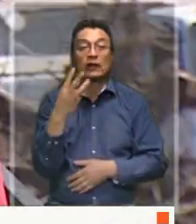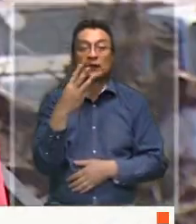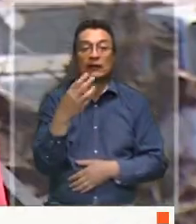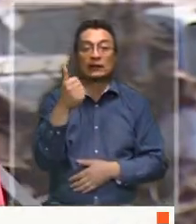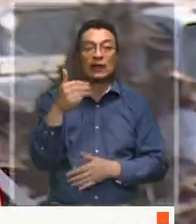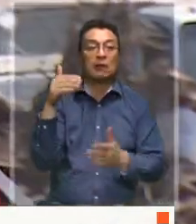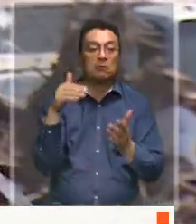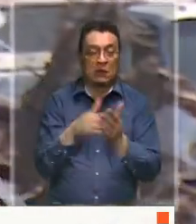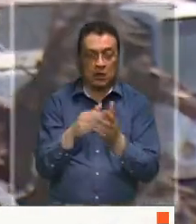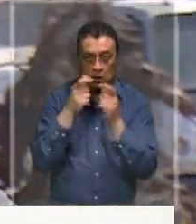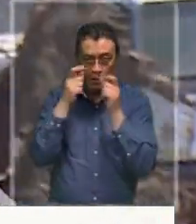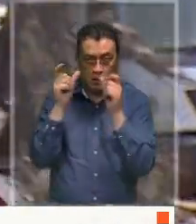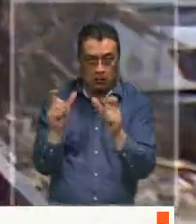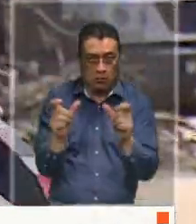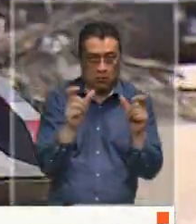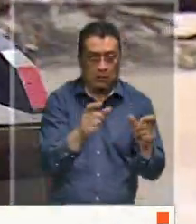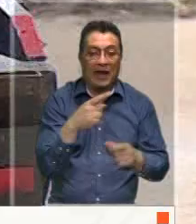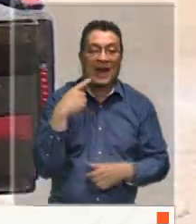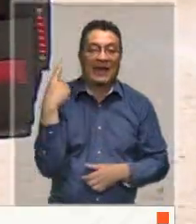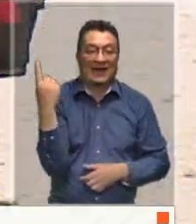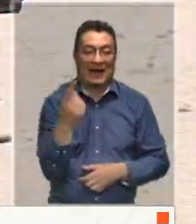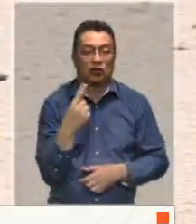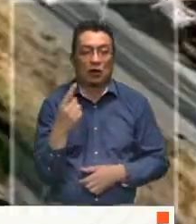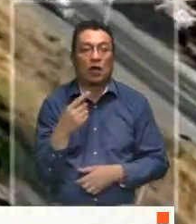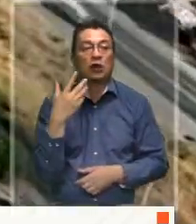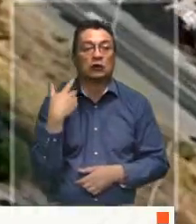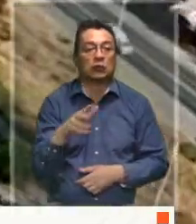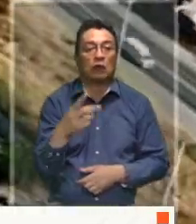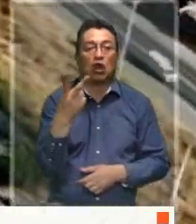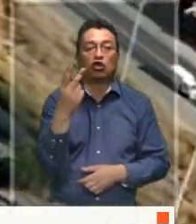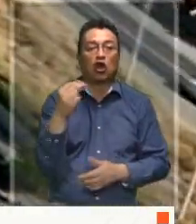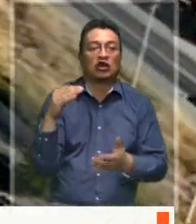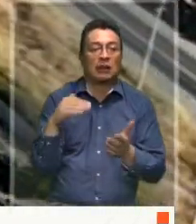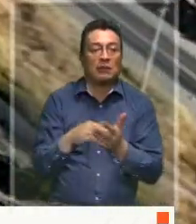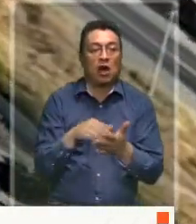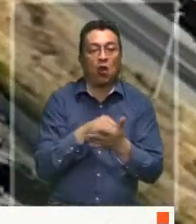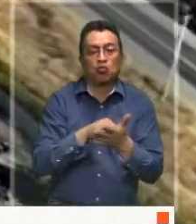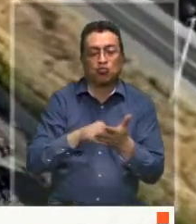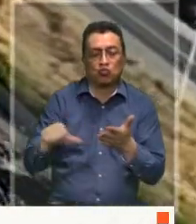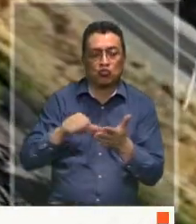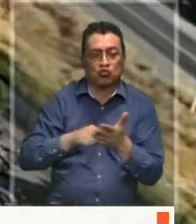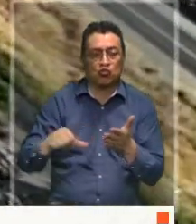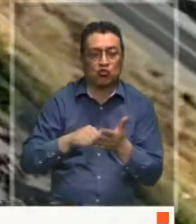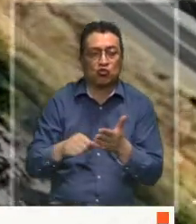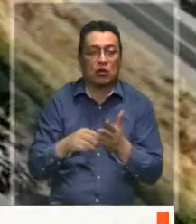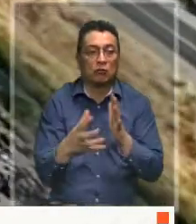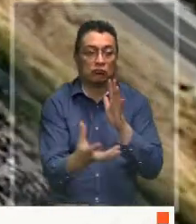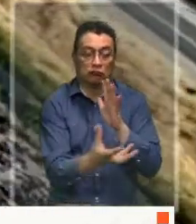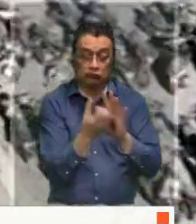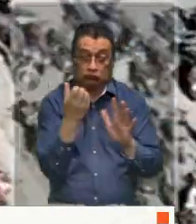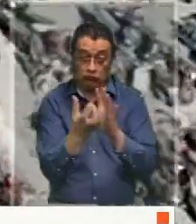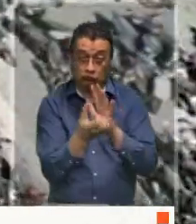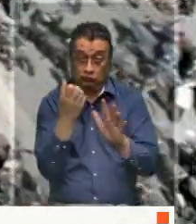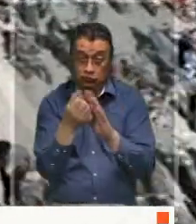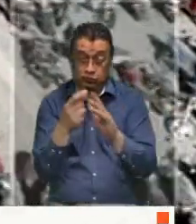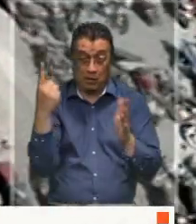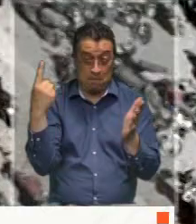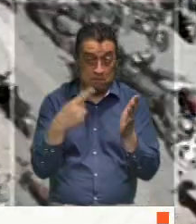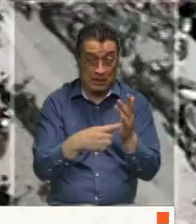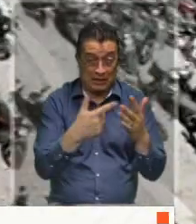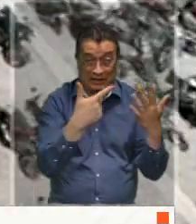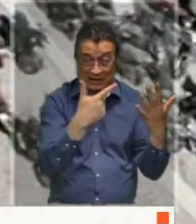36.000 fiscalizaciones a nivel nacional, se cursaron 12.000 multas y se retiraron de circulación